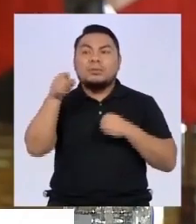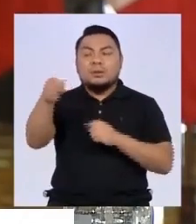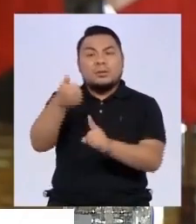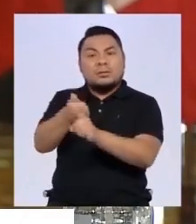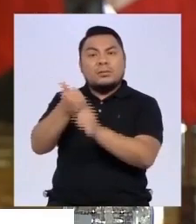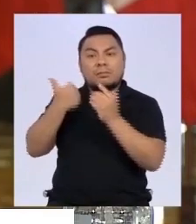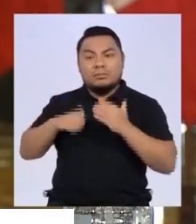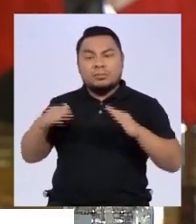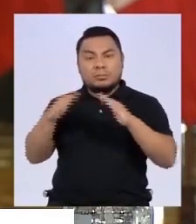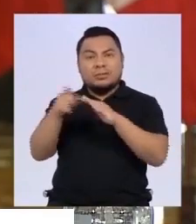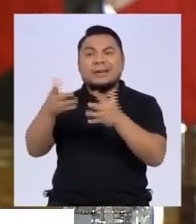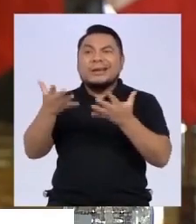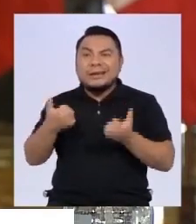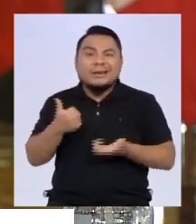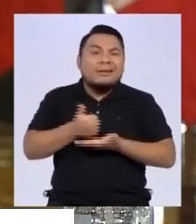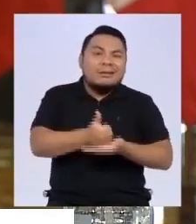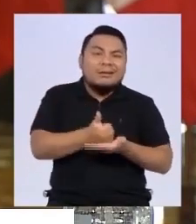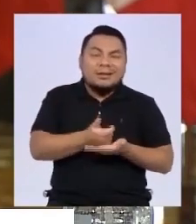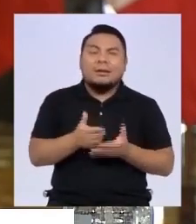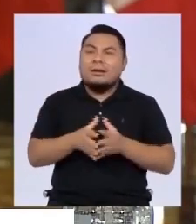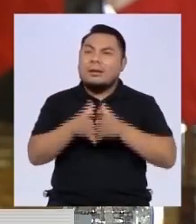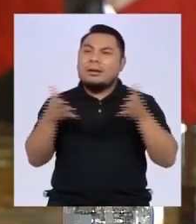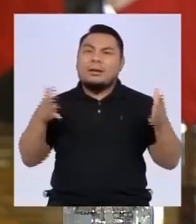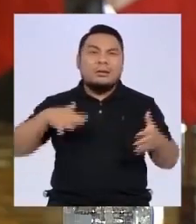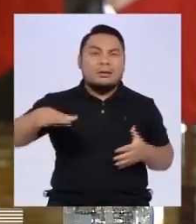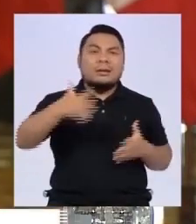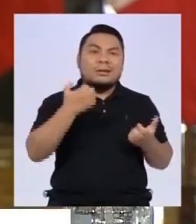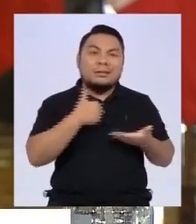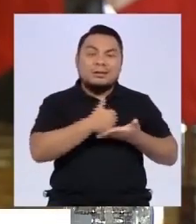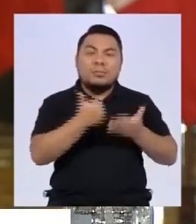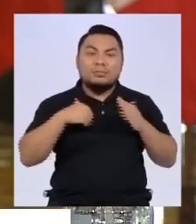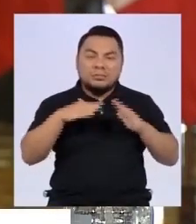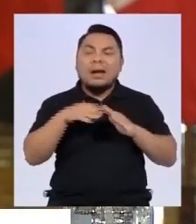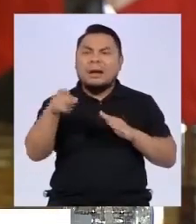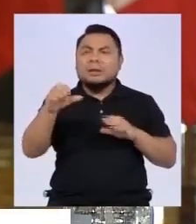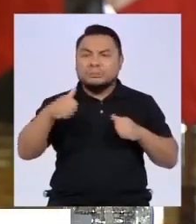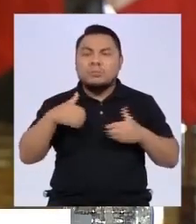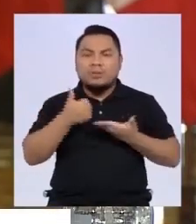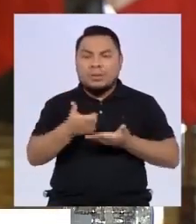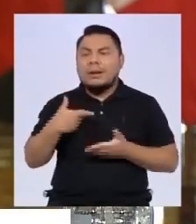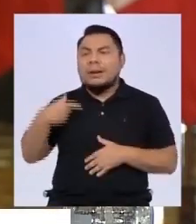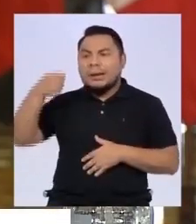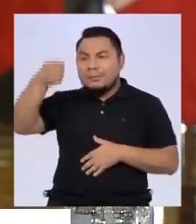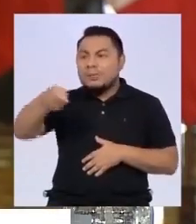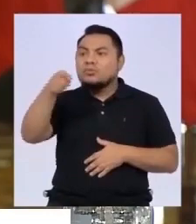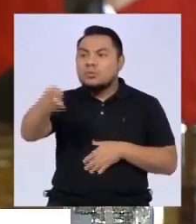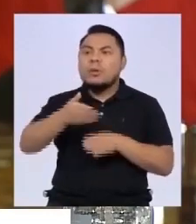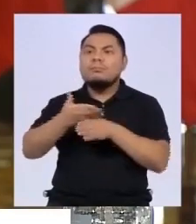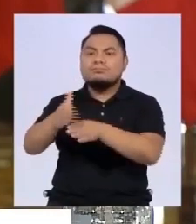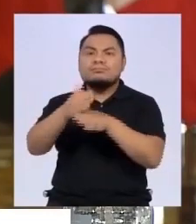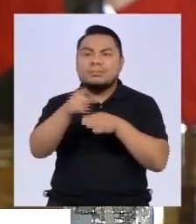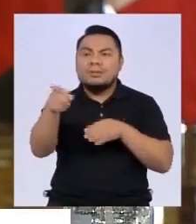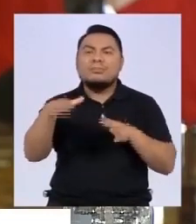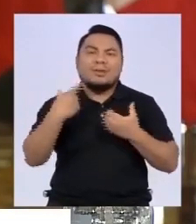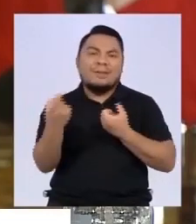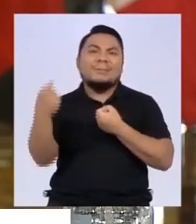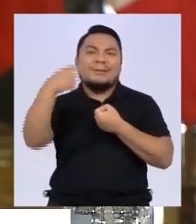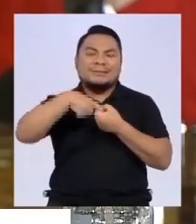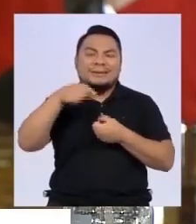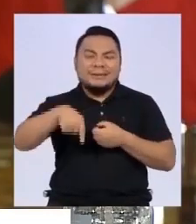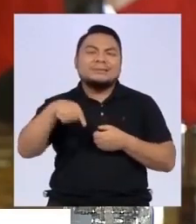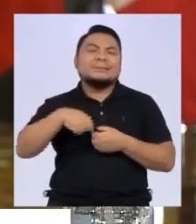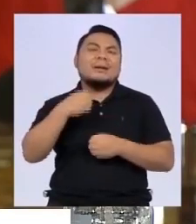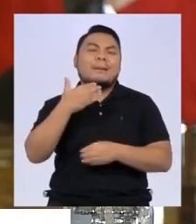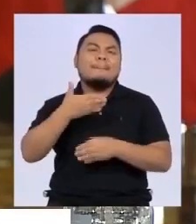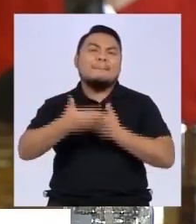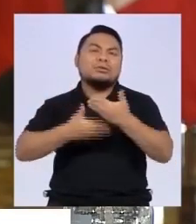municipios que querían también ayudar, que son la gran mayoría, también van a tener la oportunidad de participar en este